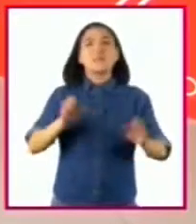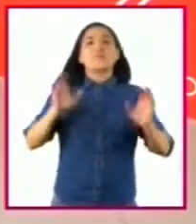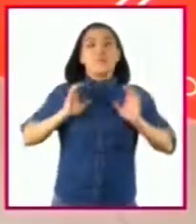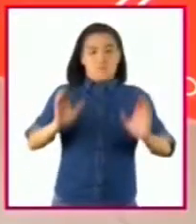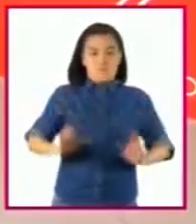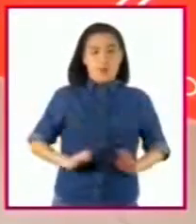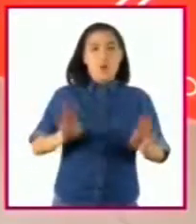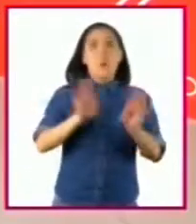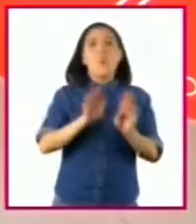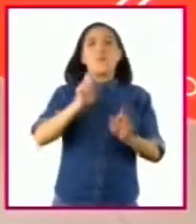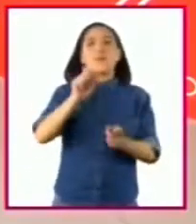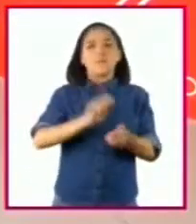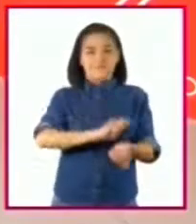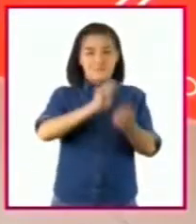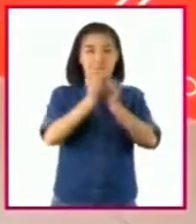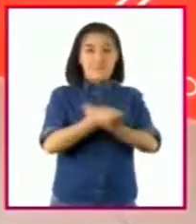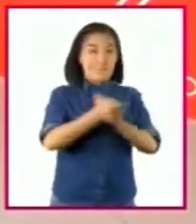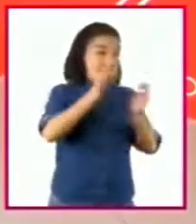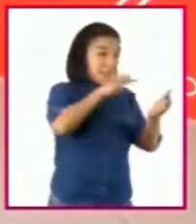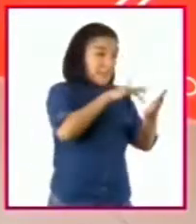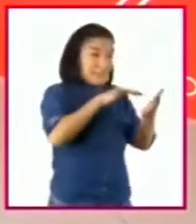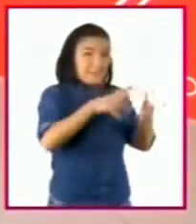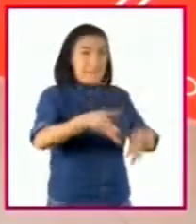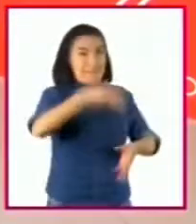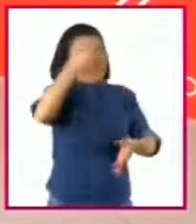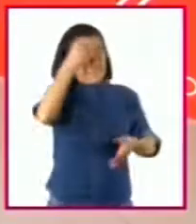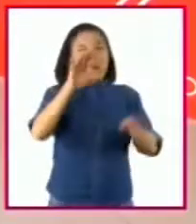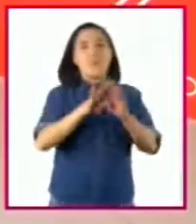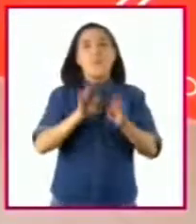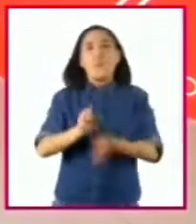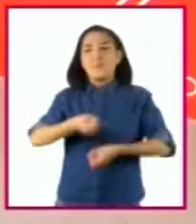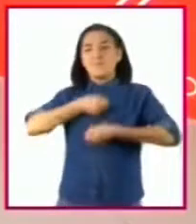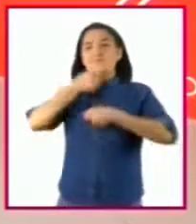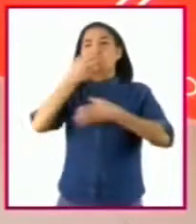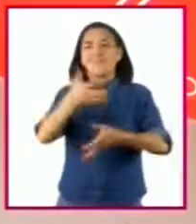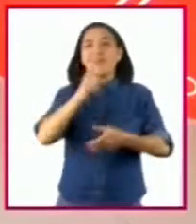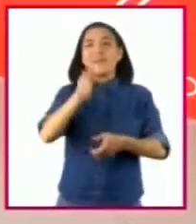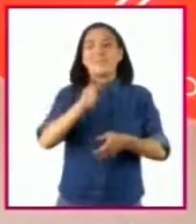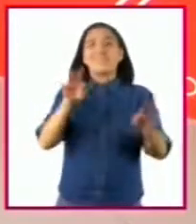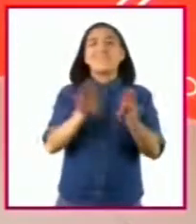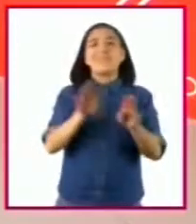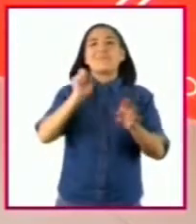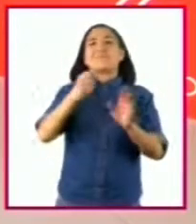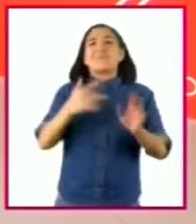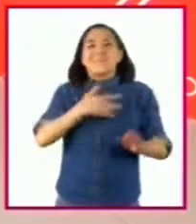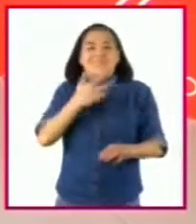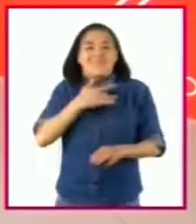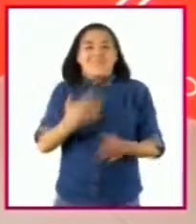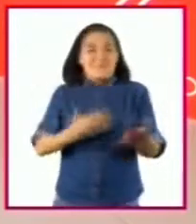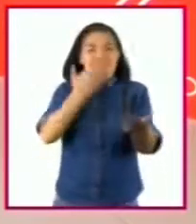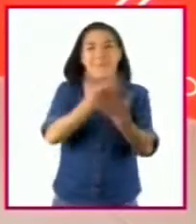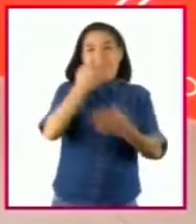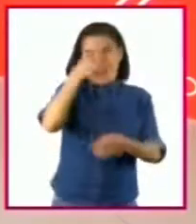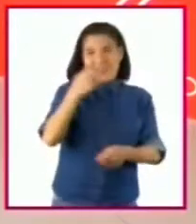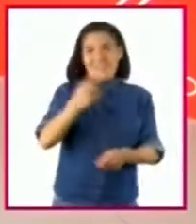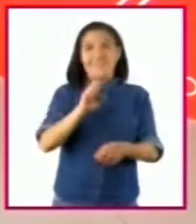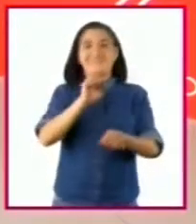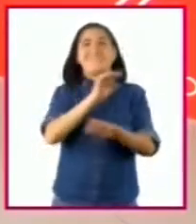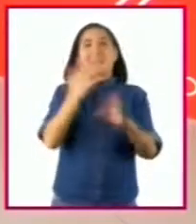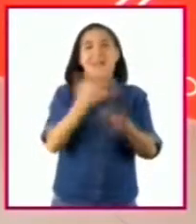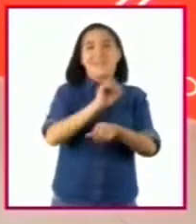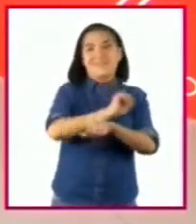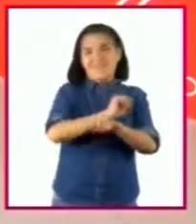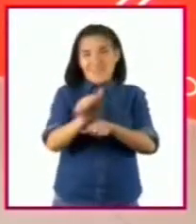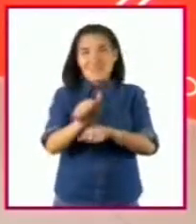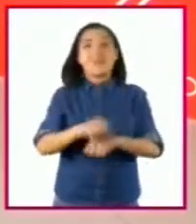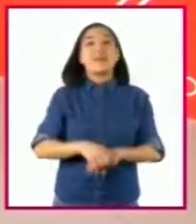de interpretar el texto y sobre todo de imaginar todo lo que se propone como parte de la acción.